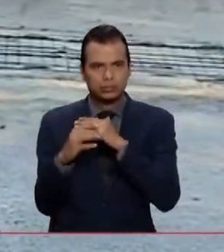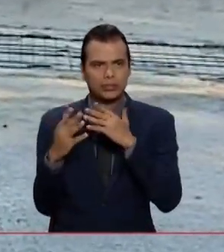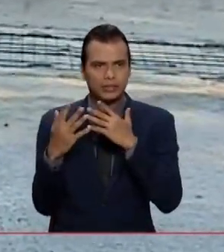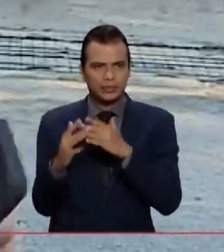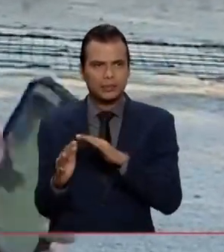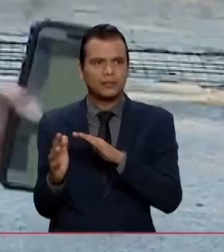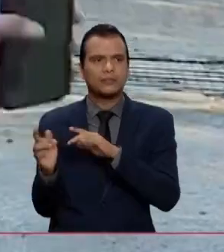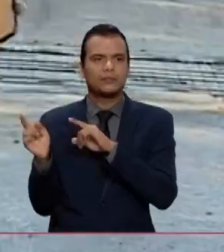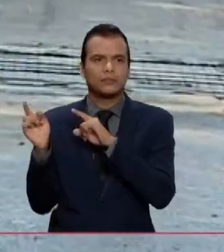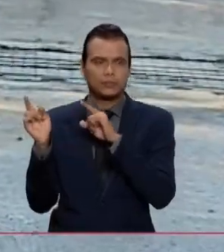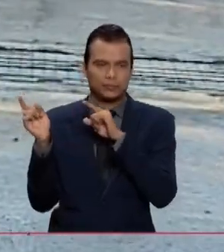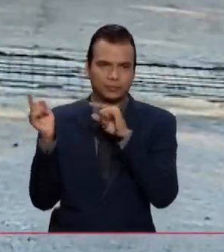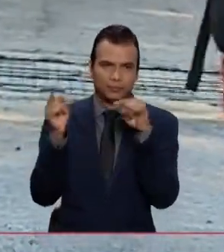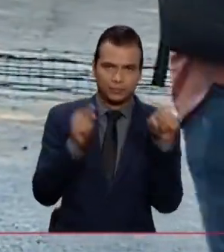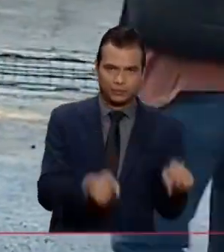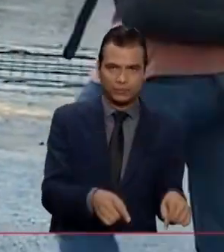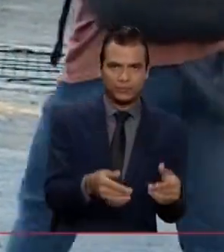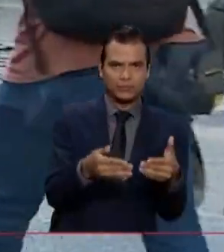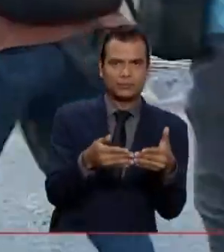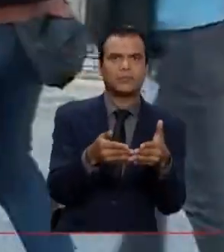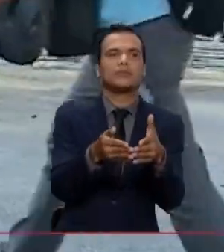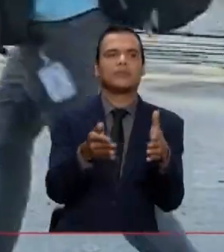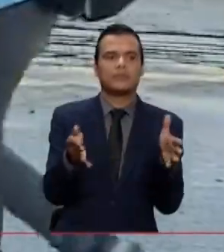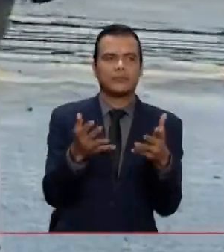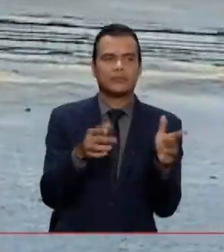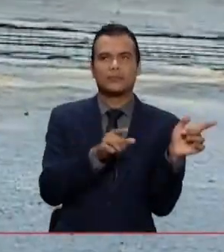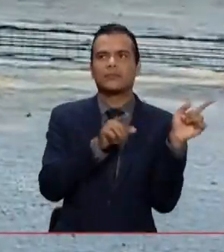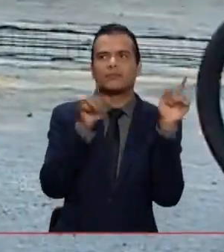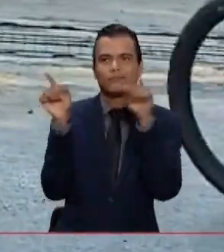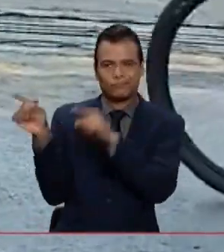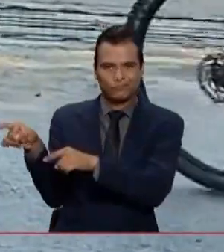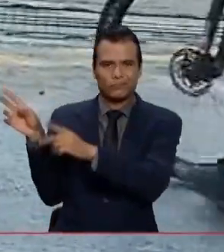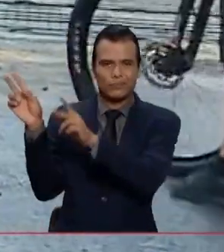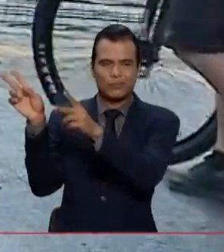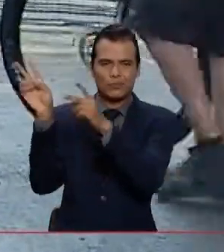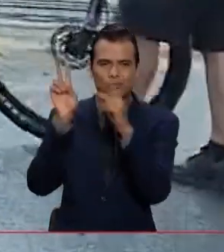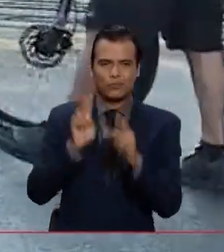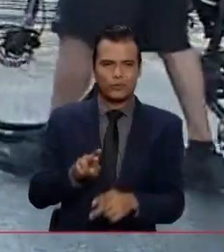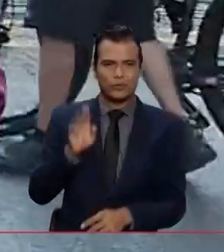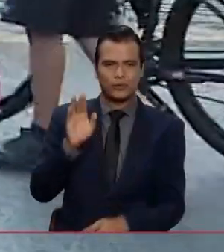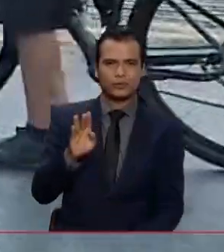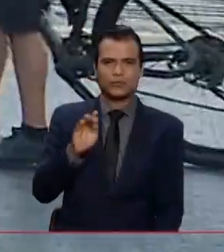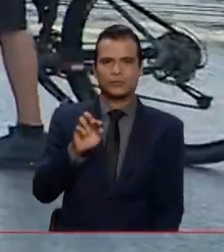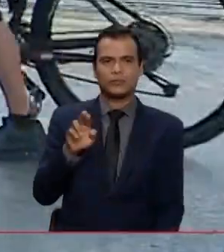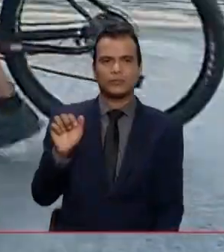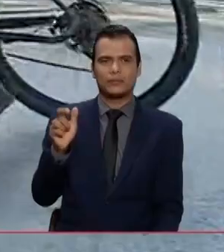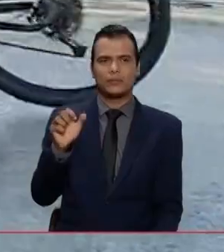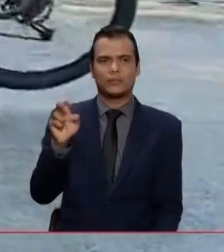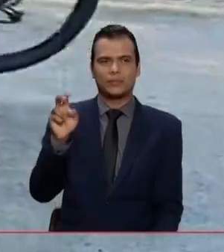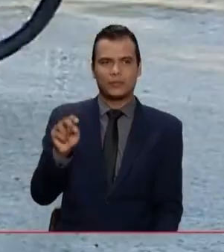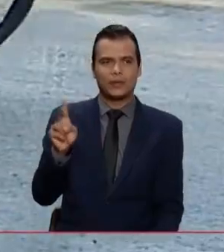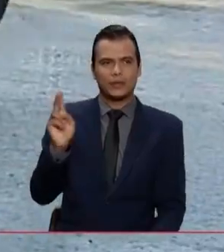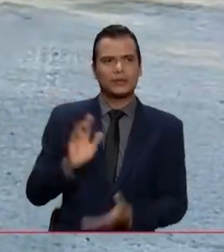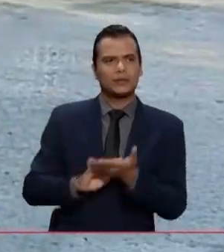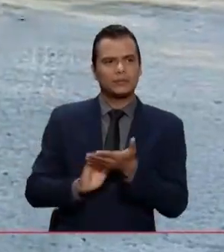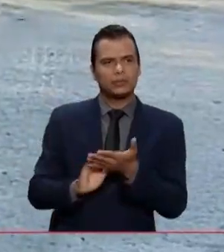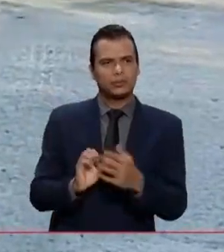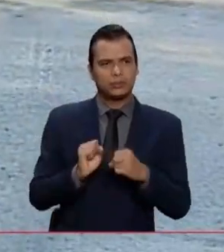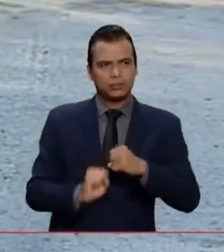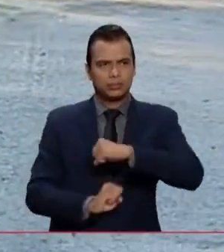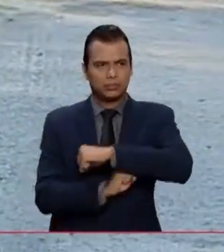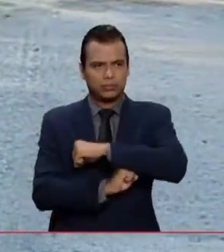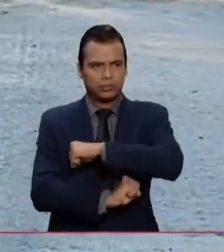supuesto van a lograr que reforzar esas obras que están sobre el lado de Caicedonia. Pero también tengo